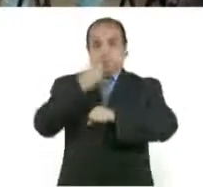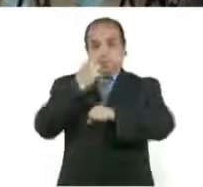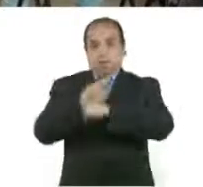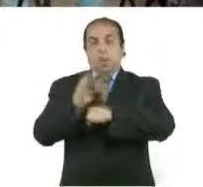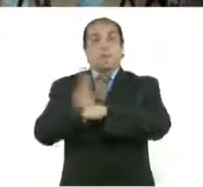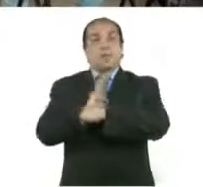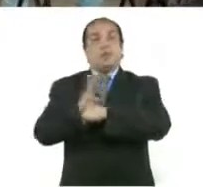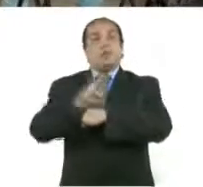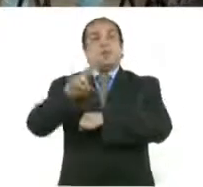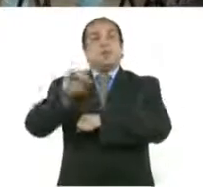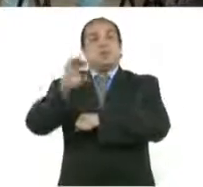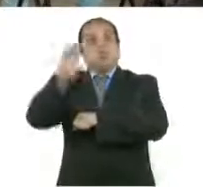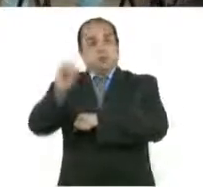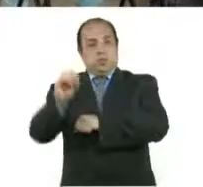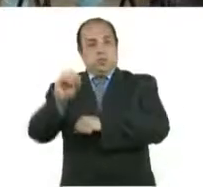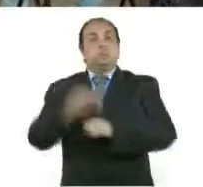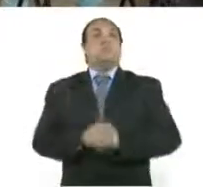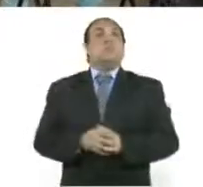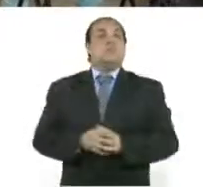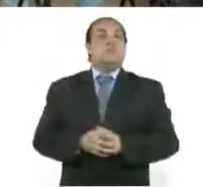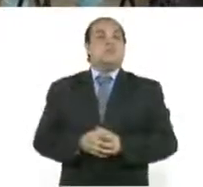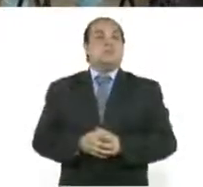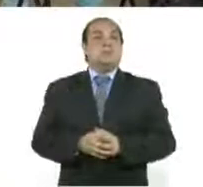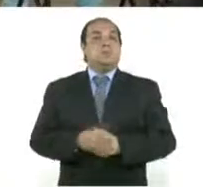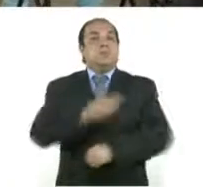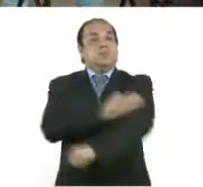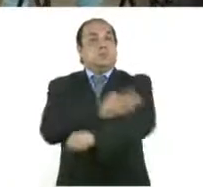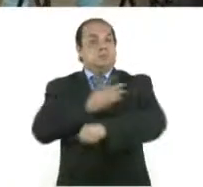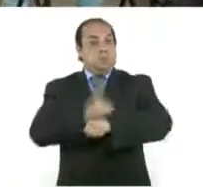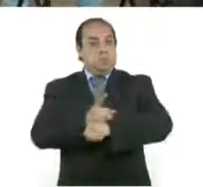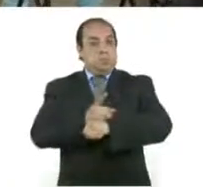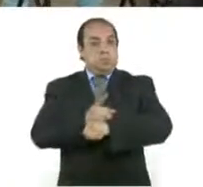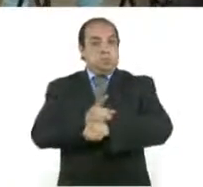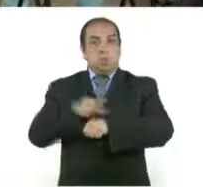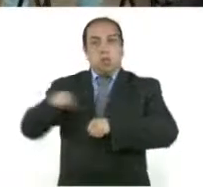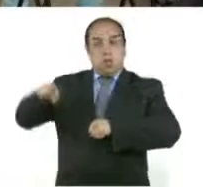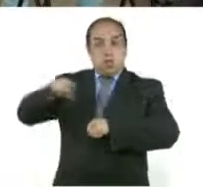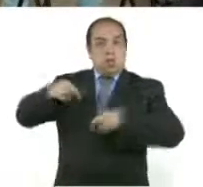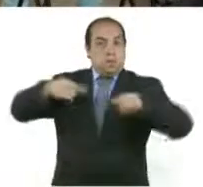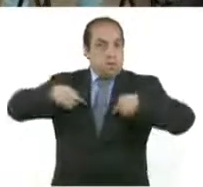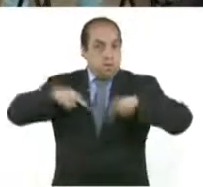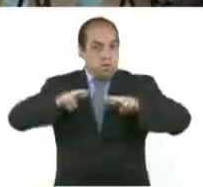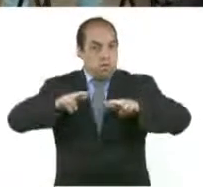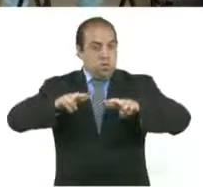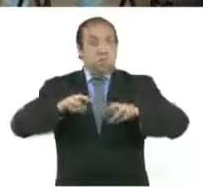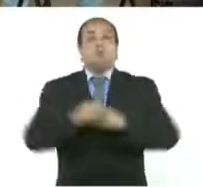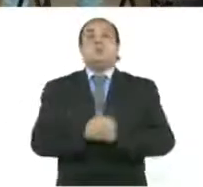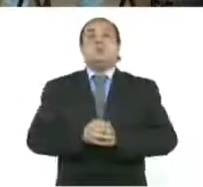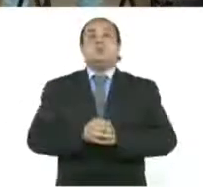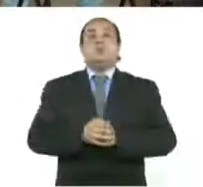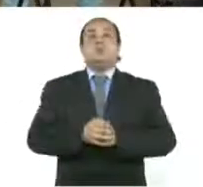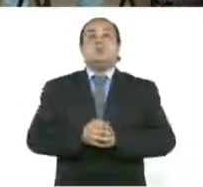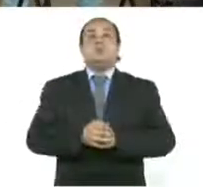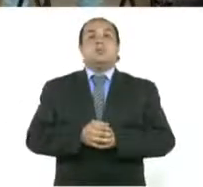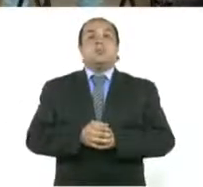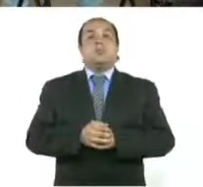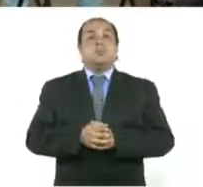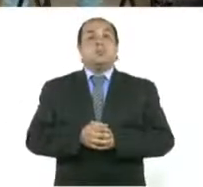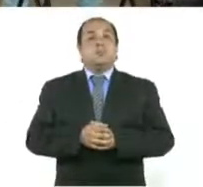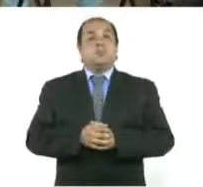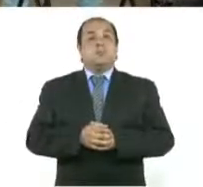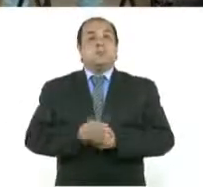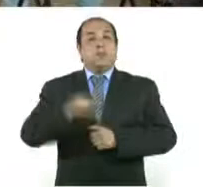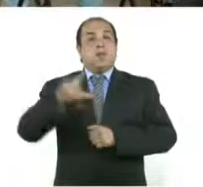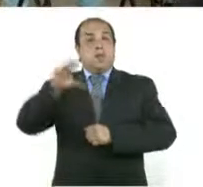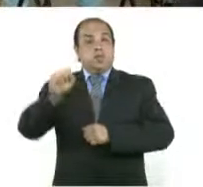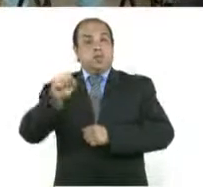Bienestar, Rocío García, al coordinador de los delegados de Bienestar, Carlos Torres, al secretario